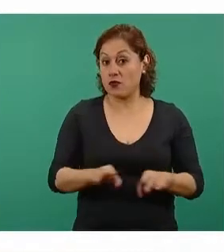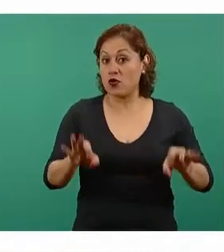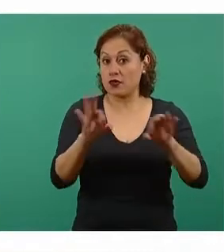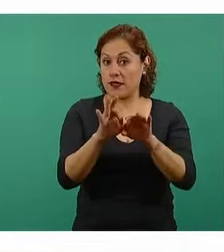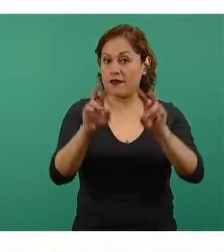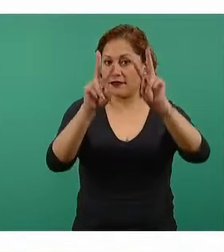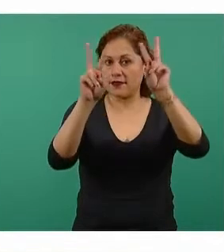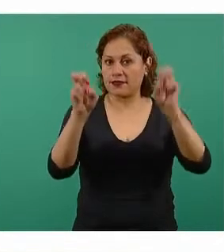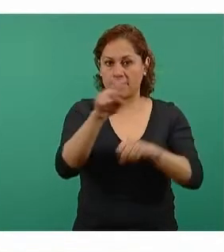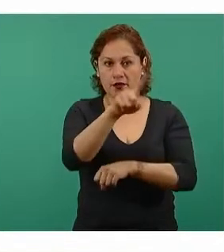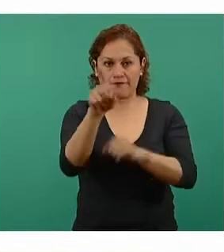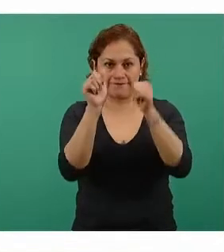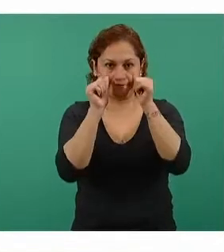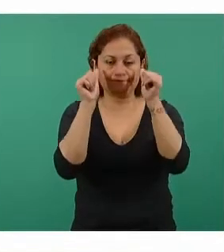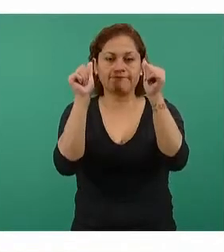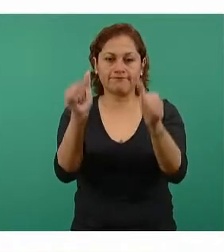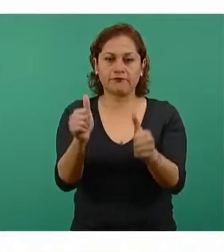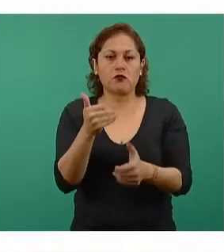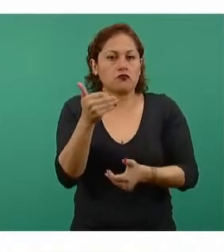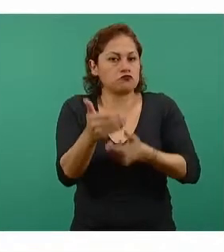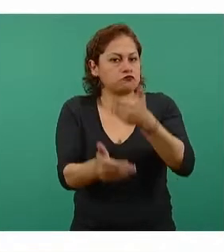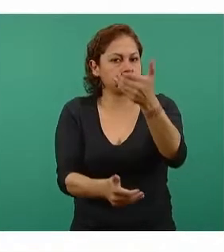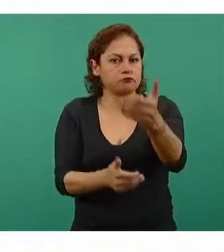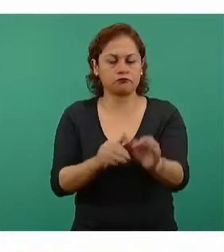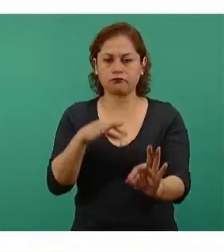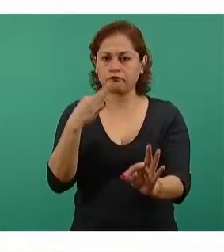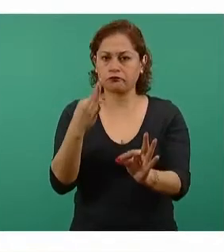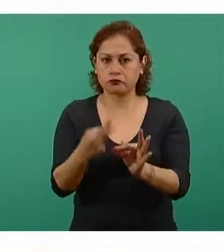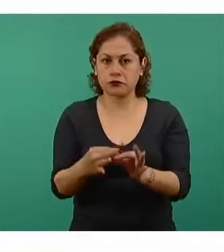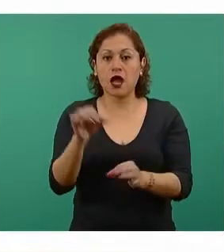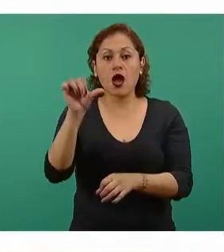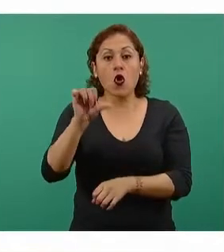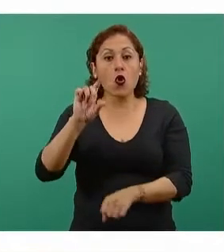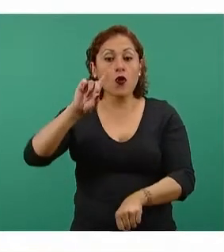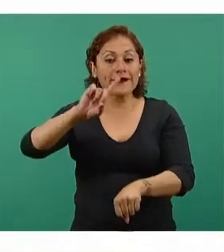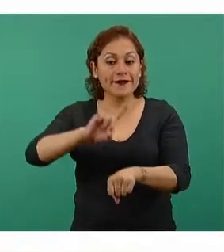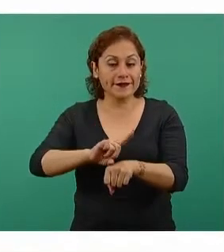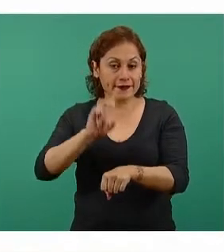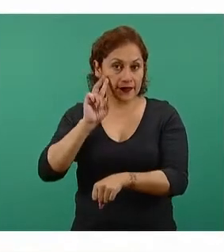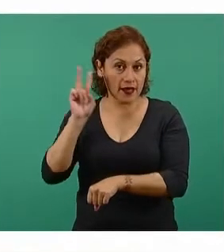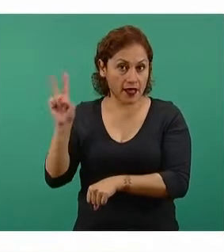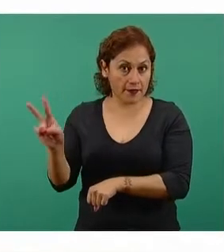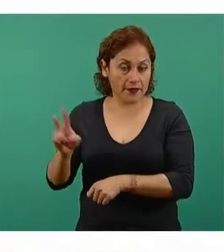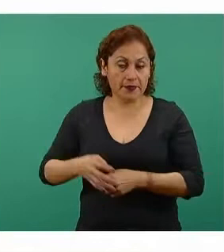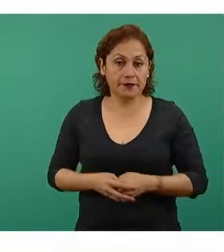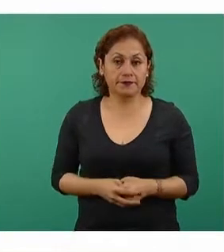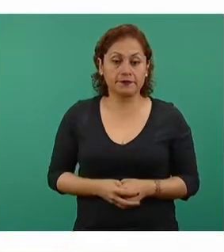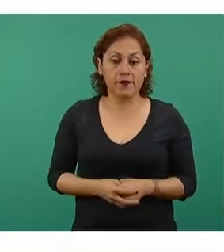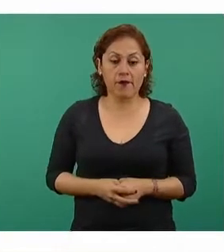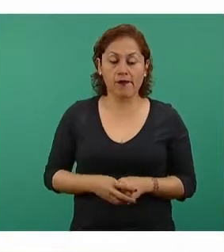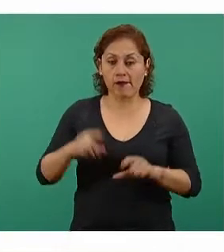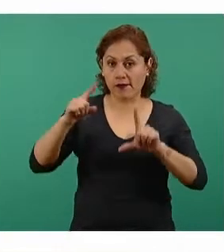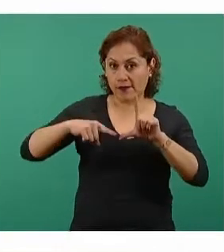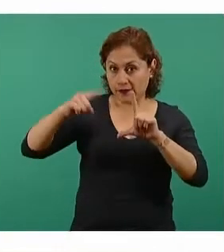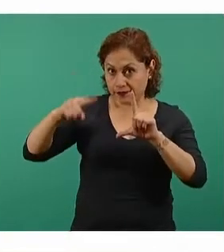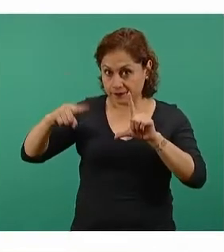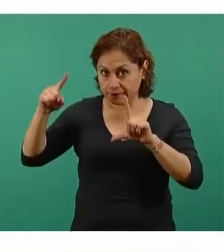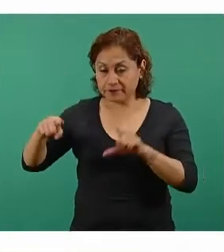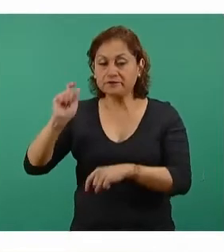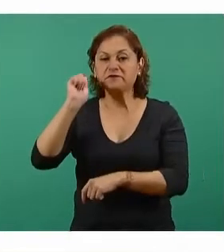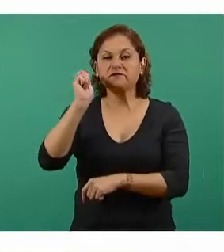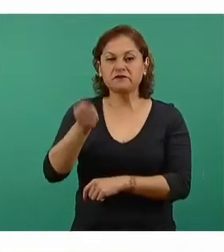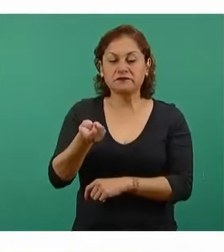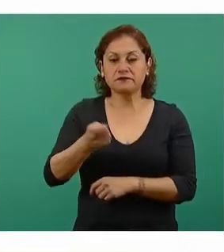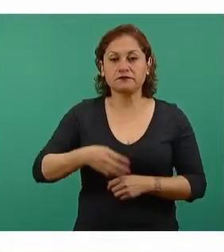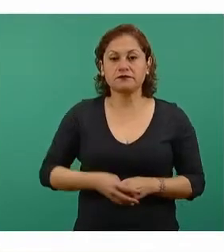va avanzando. Afortunadamente, al día de hoy, si vemos este gráfico de barras en donde podemos identificar